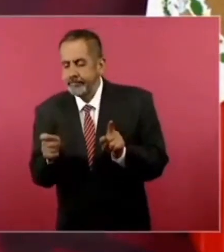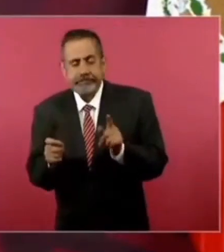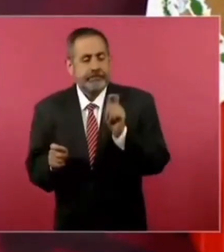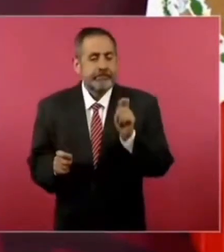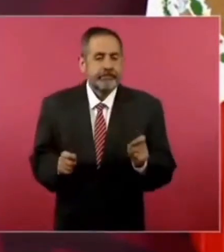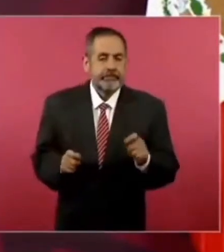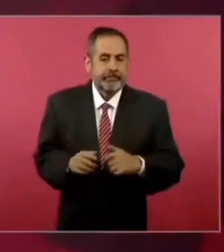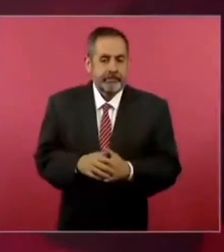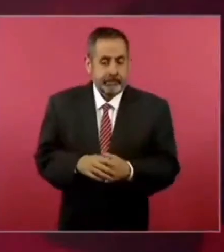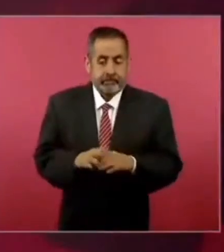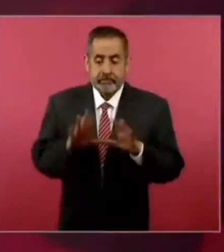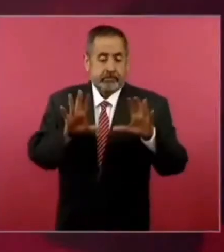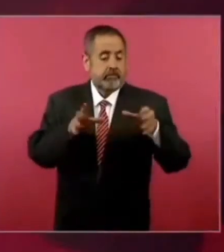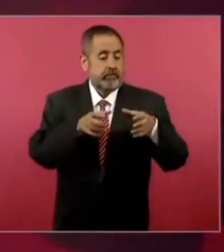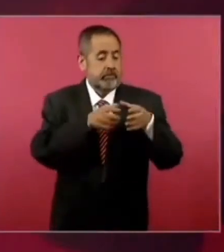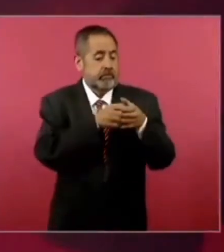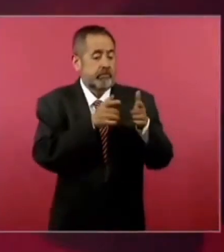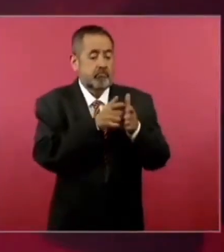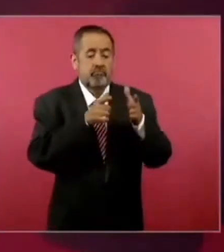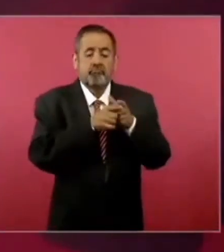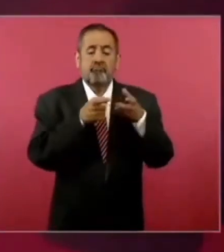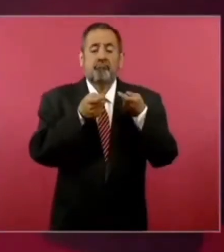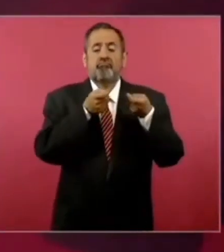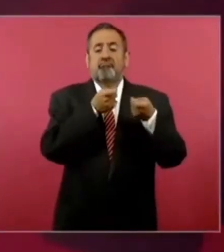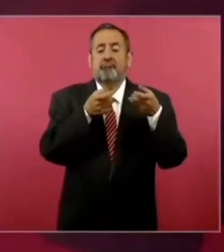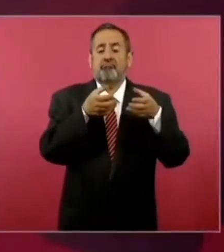a las élites